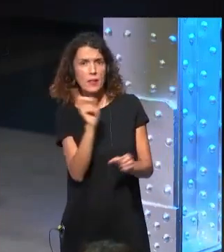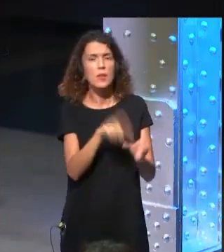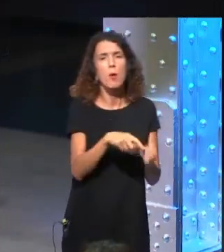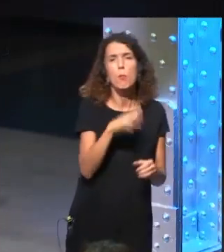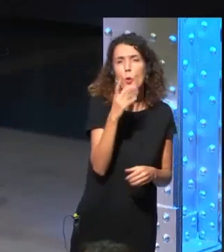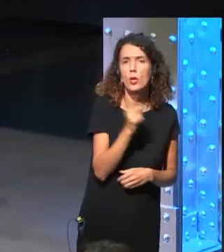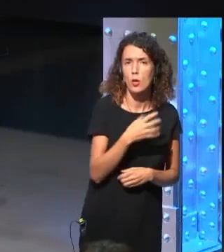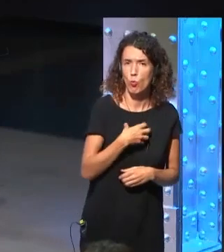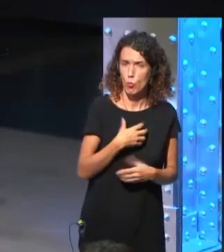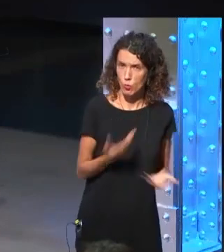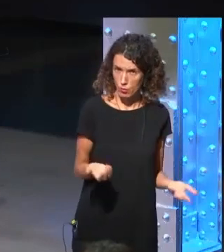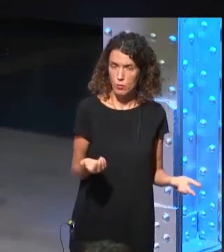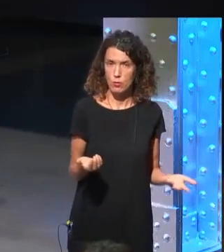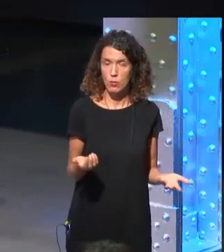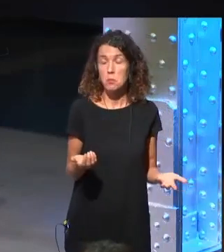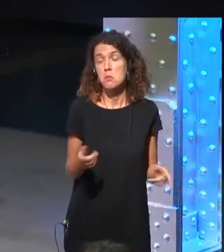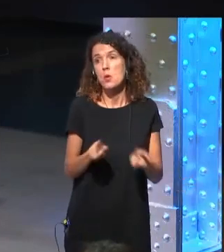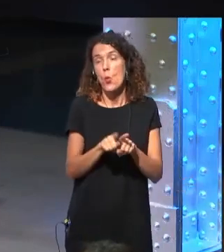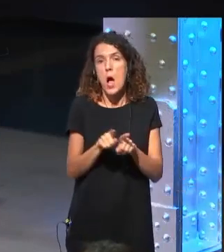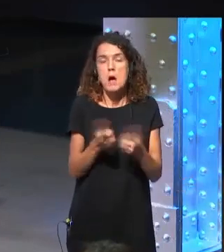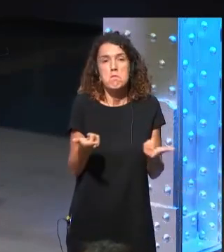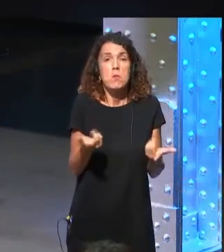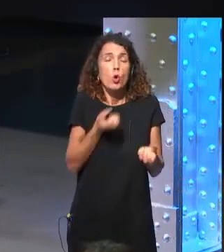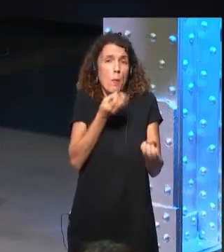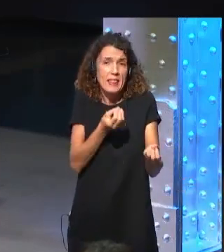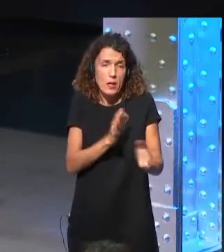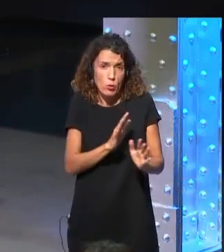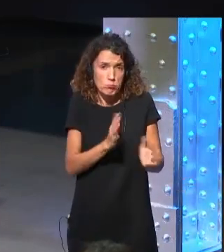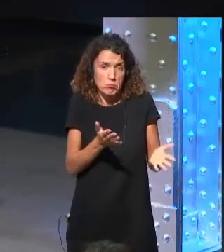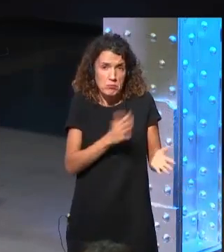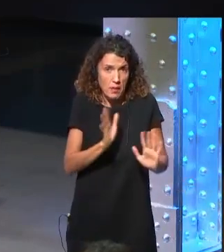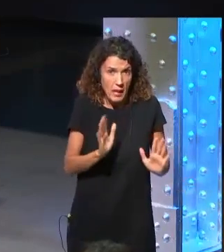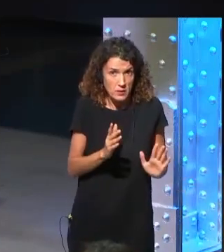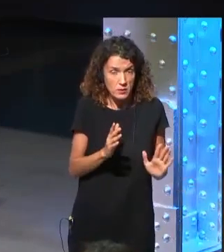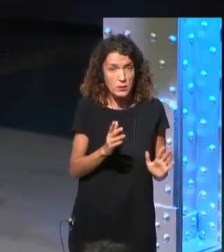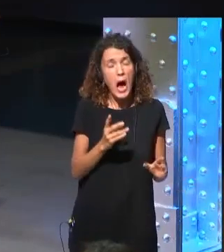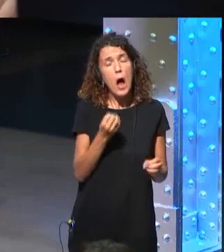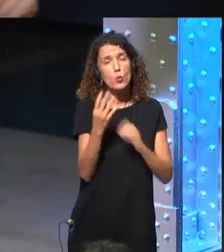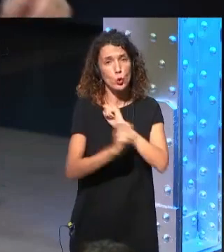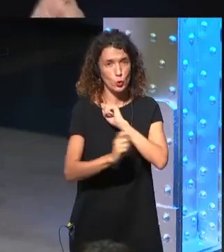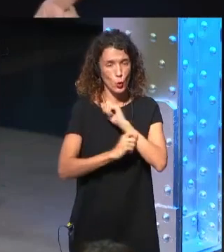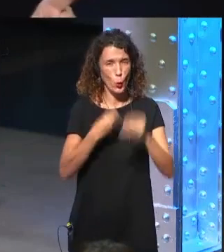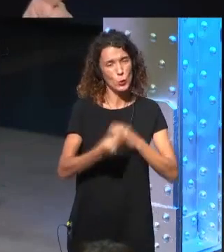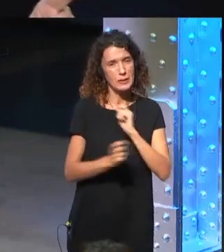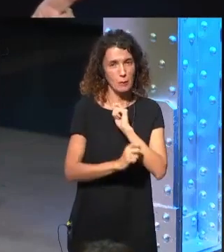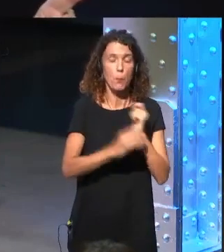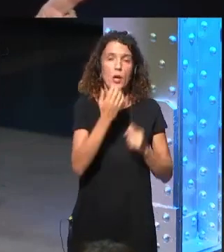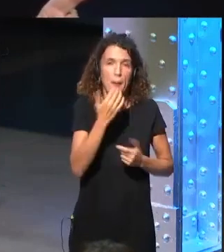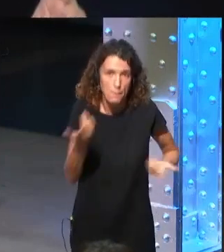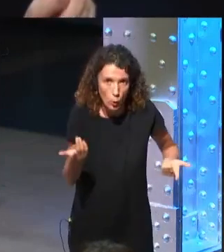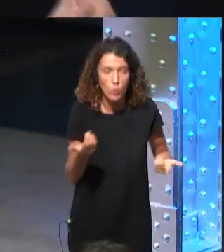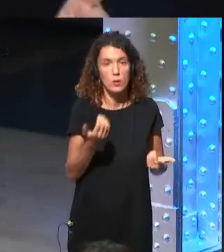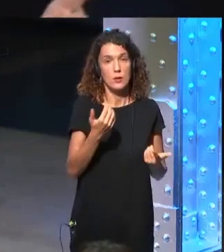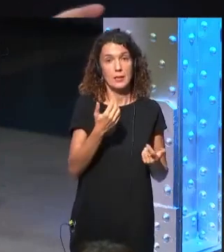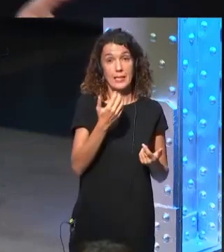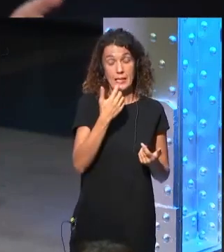pensábamos. Entonces, simplemente era un comentario. Teníamos algunos trucos, empezamos a utilizar algunos trucos, como por ejemplo,